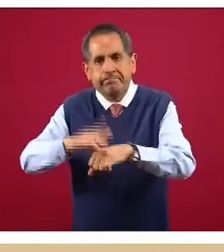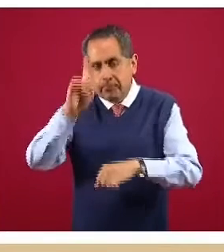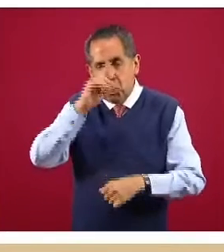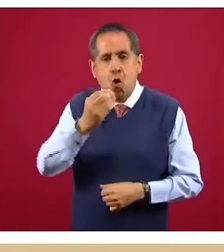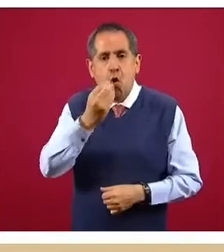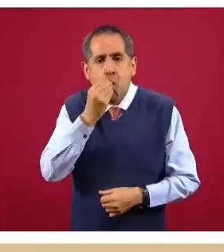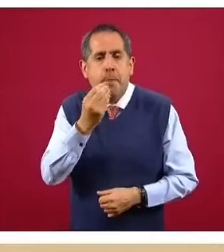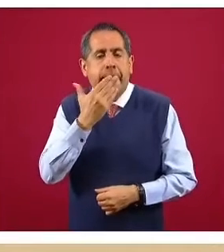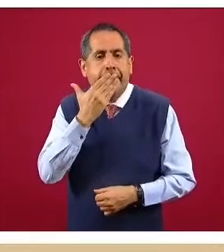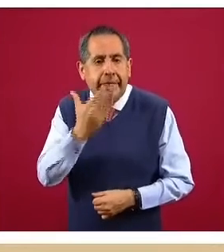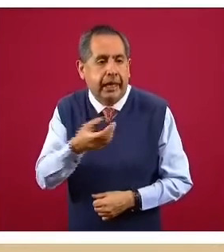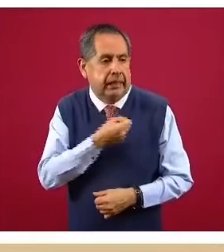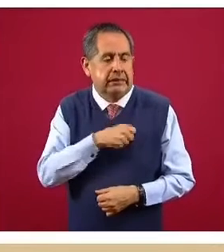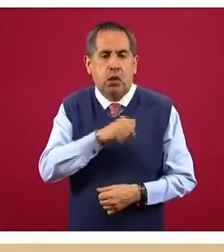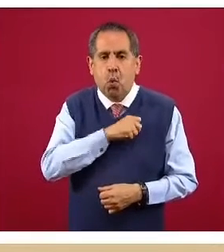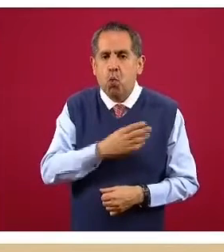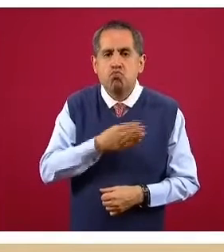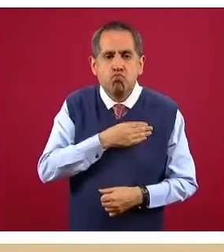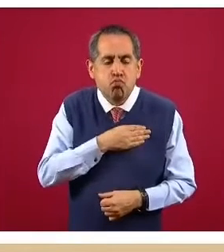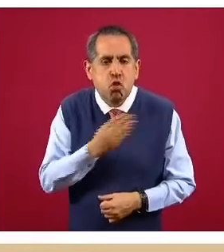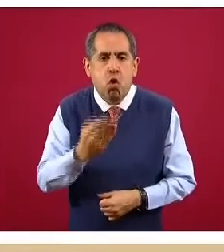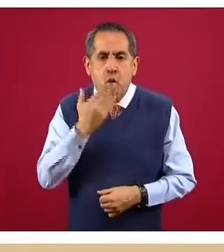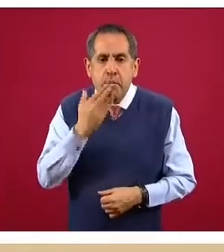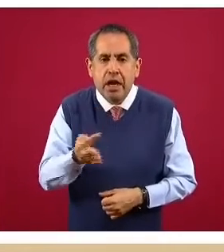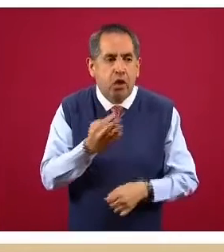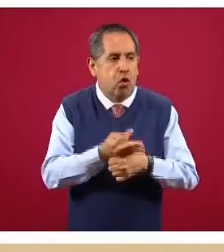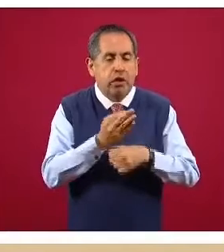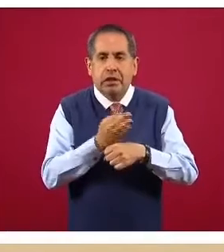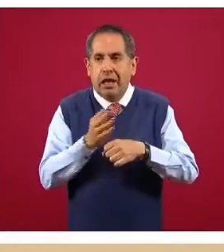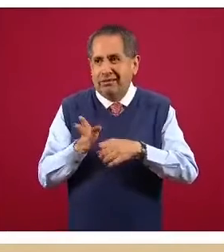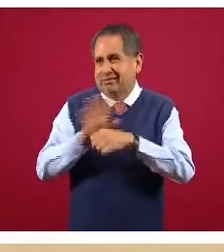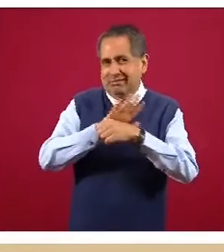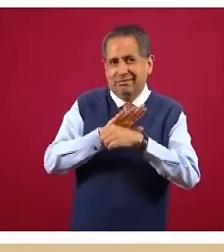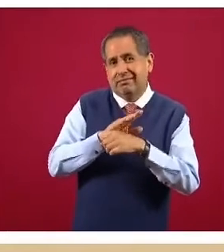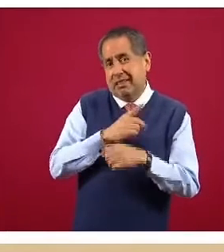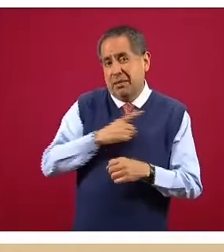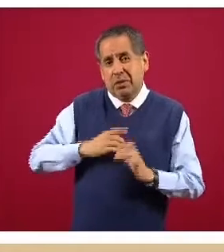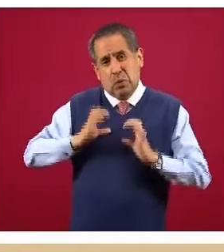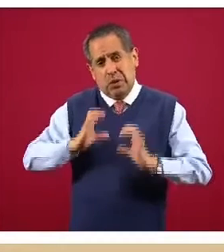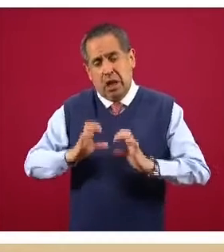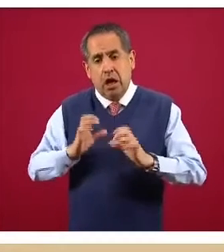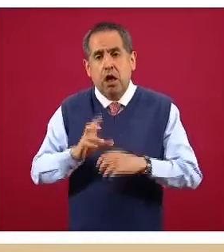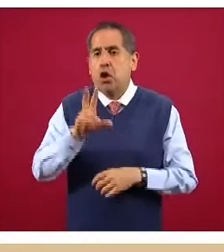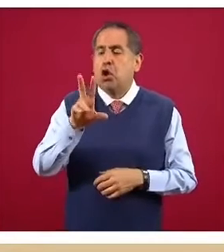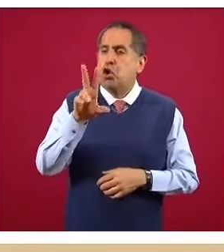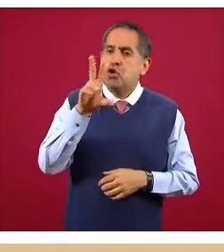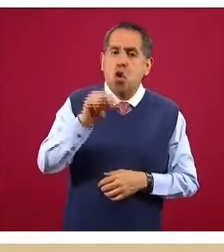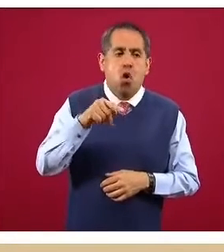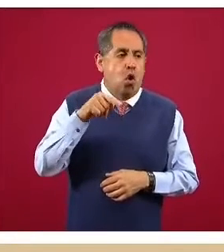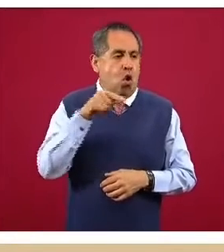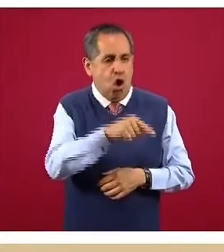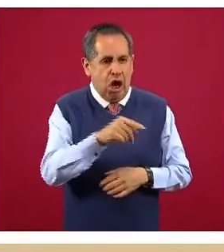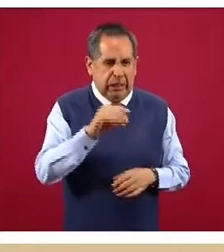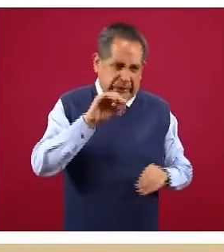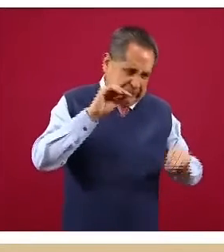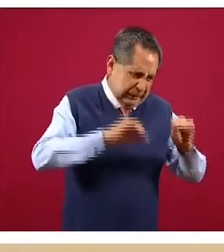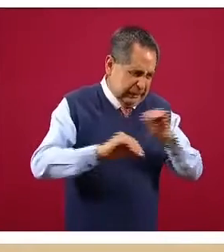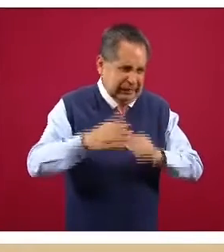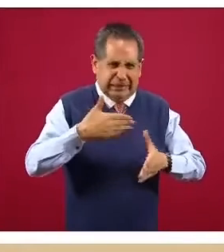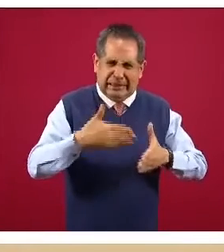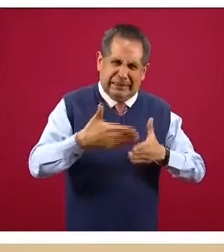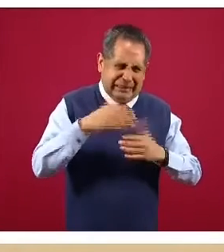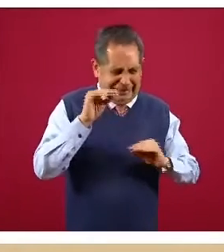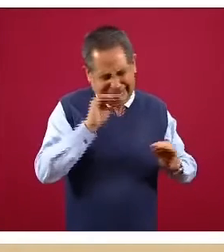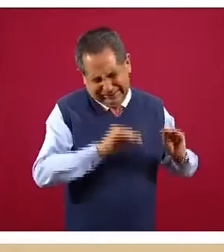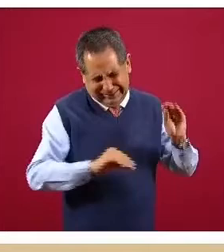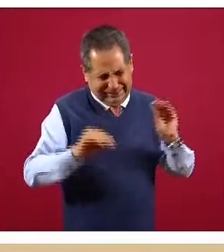alimentación saludable durante la contingencia, y especialmente no comer comida ultraprocesada y especialmente